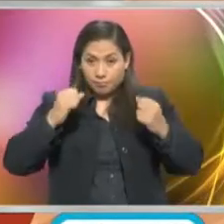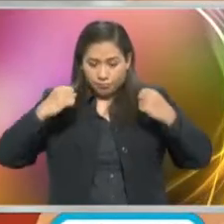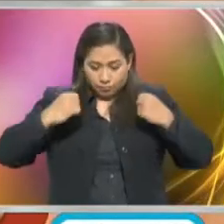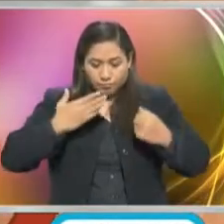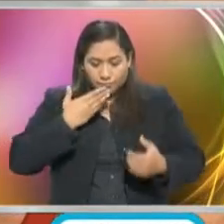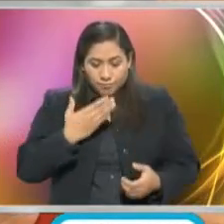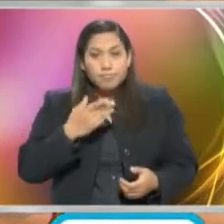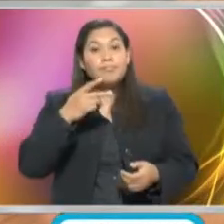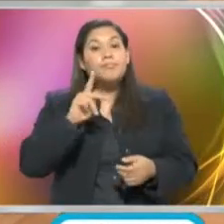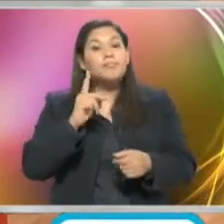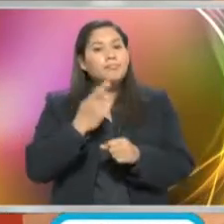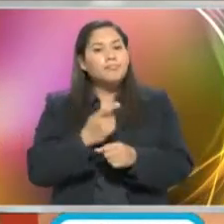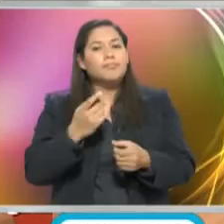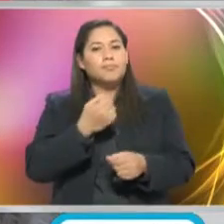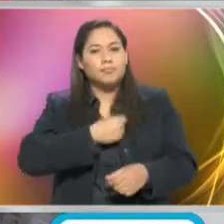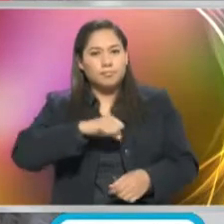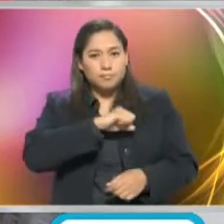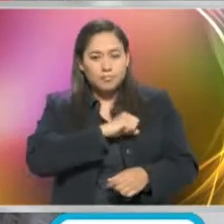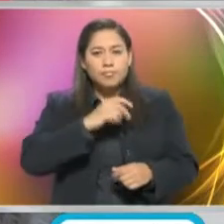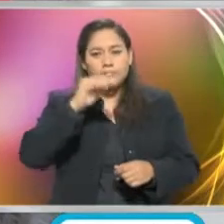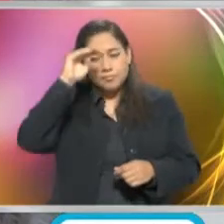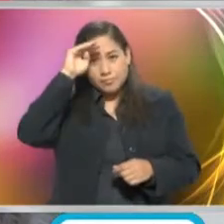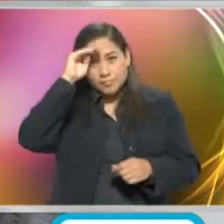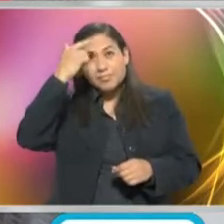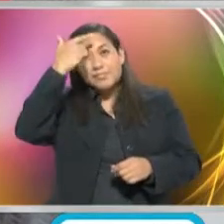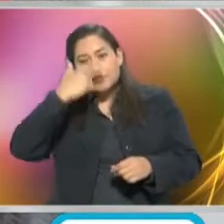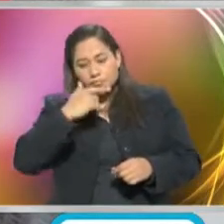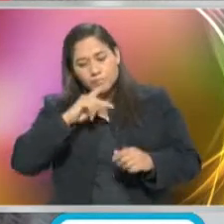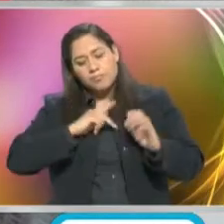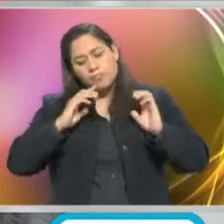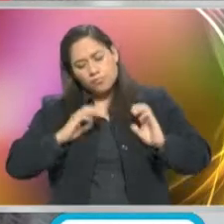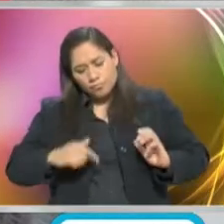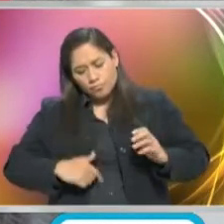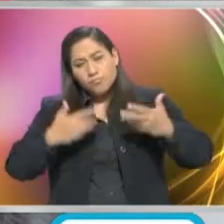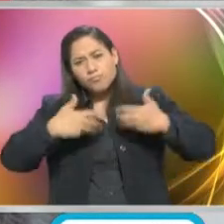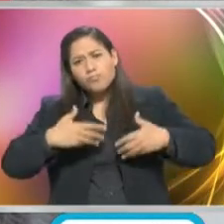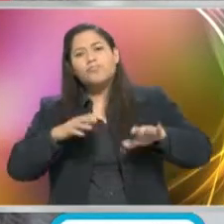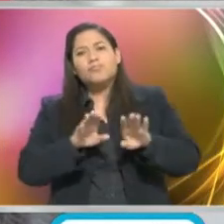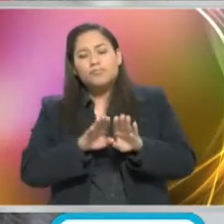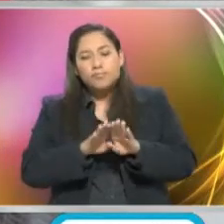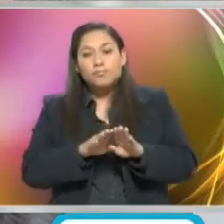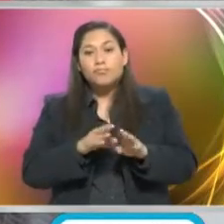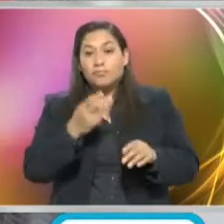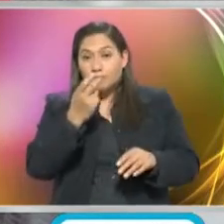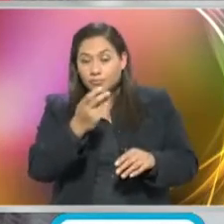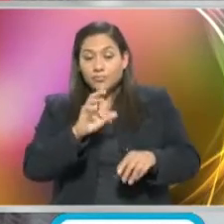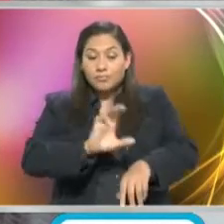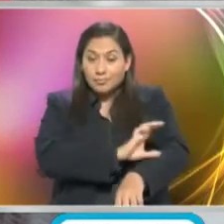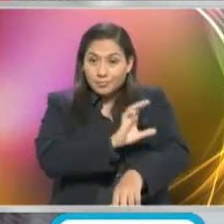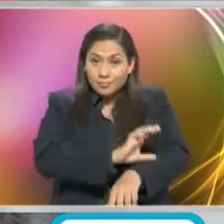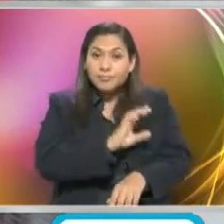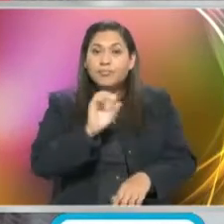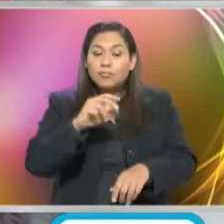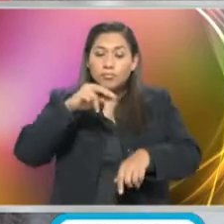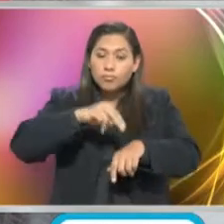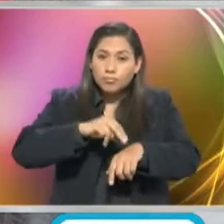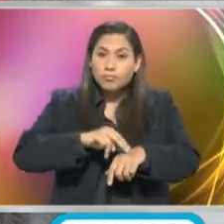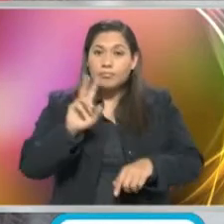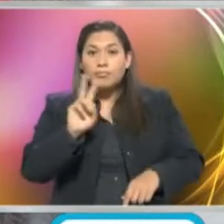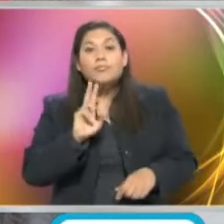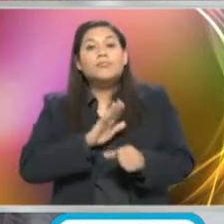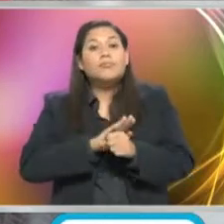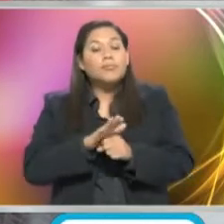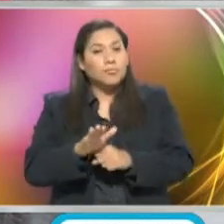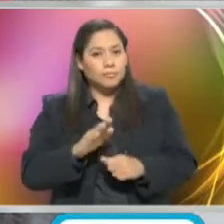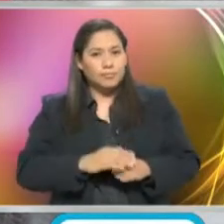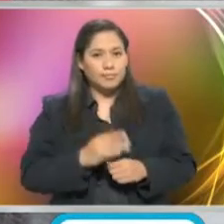importante, sanos? Hay que pensar cuál es el proceso en la noche del cuerpo y en base a eso qué energía o qué nutrimento le debemos de dar, ¿no?